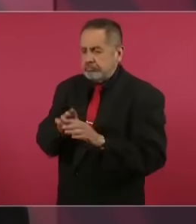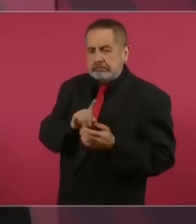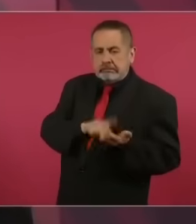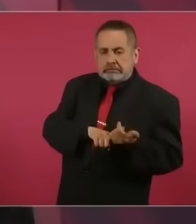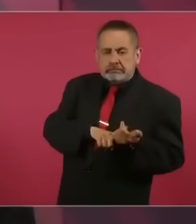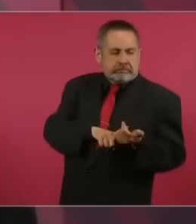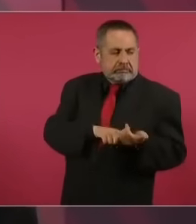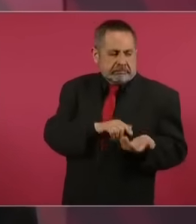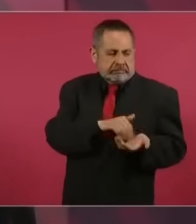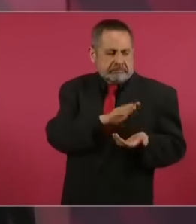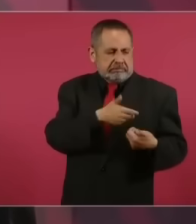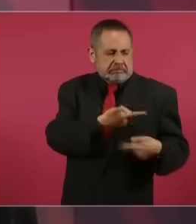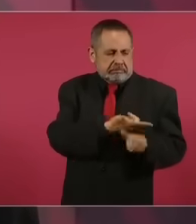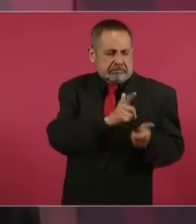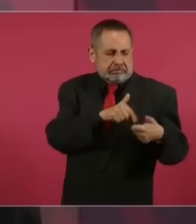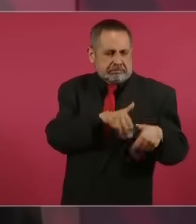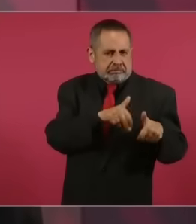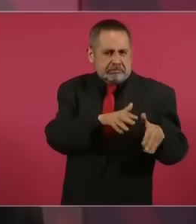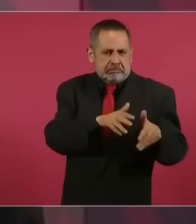jóvenes de Ayotzinapa.